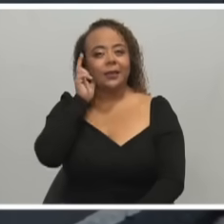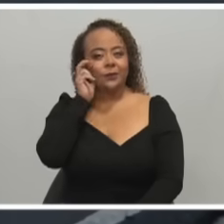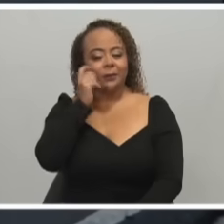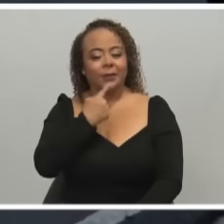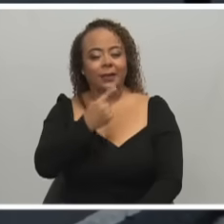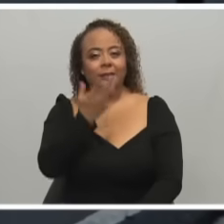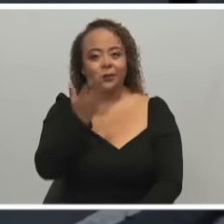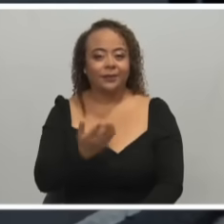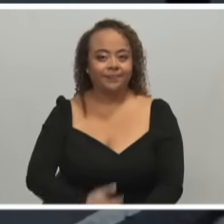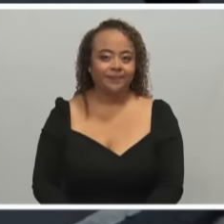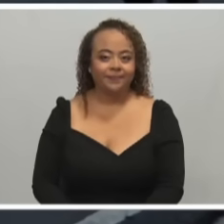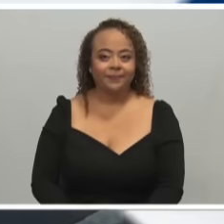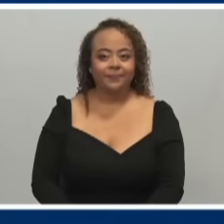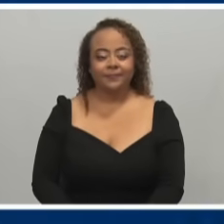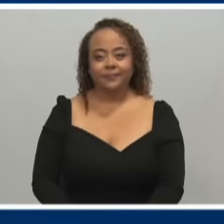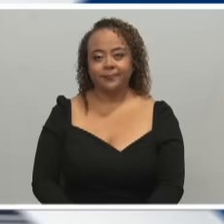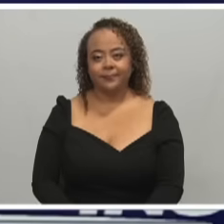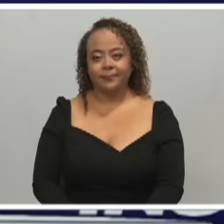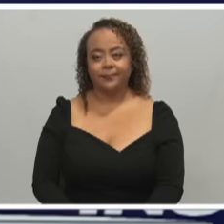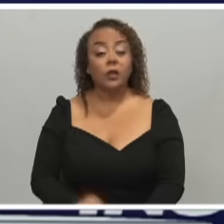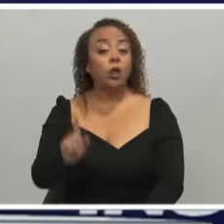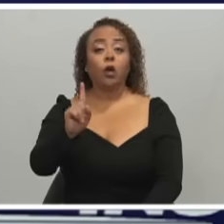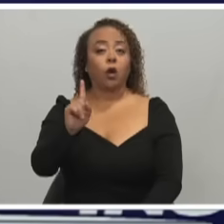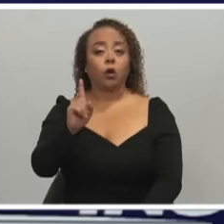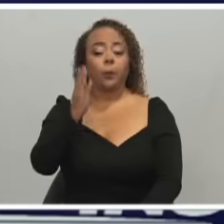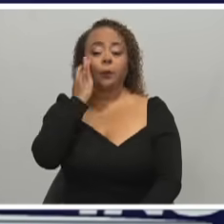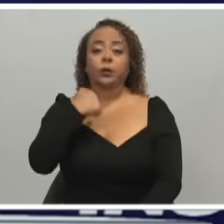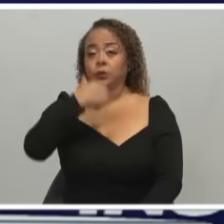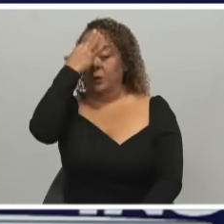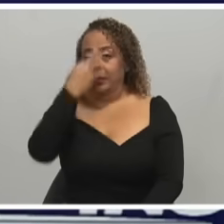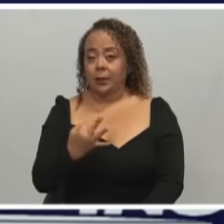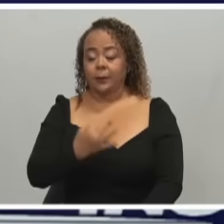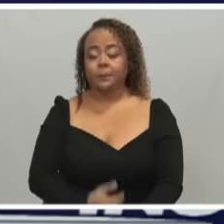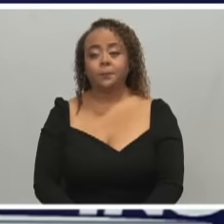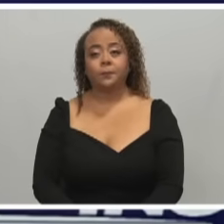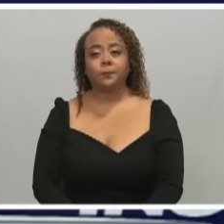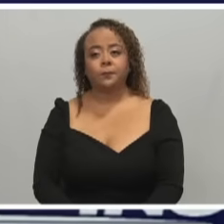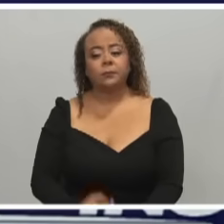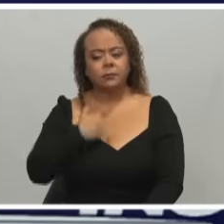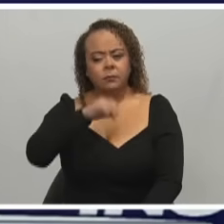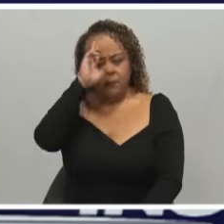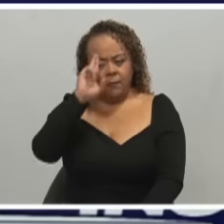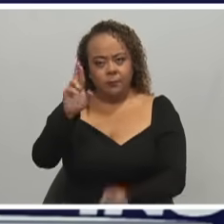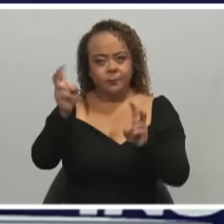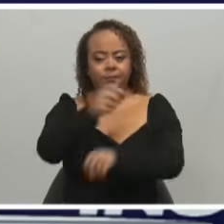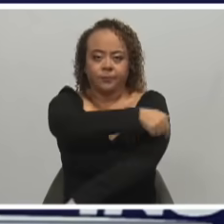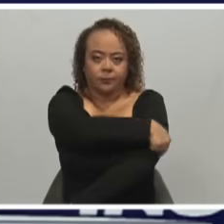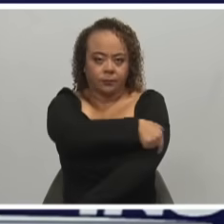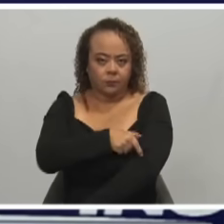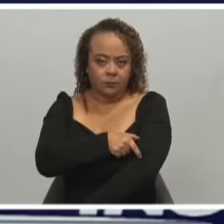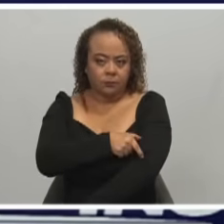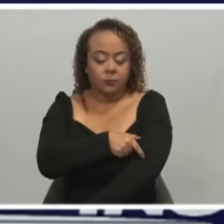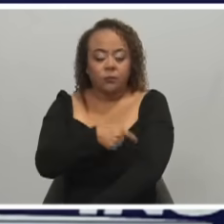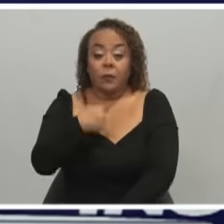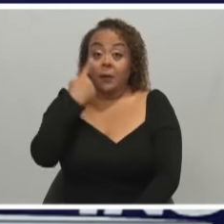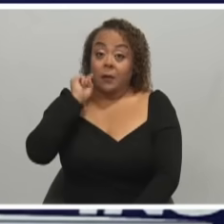declaraciones de Gustavo Alfaro No porque yo creo que yo soy muy respetuoso del tema del capitán yo digo para